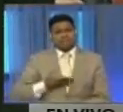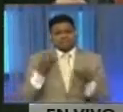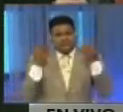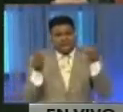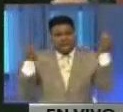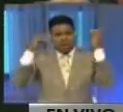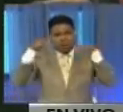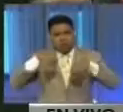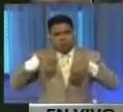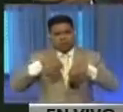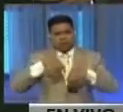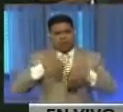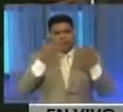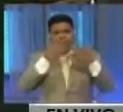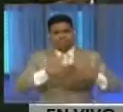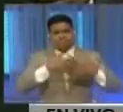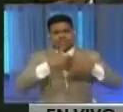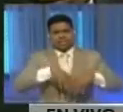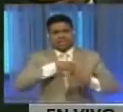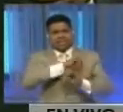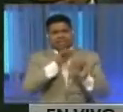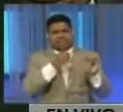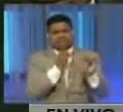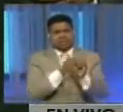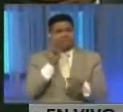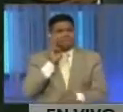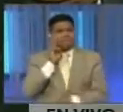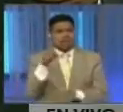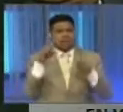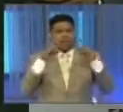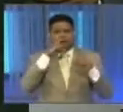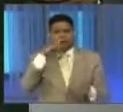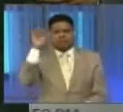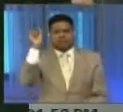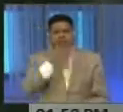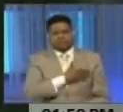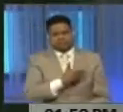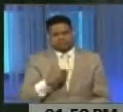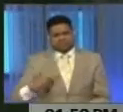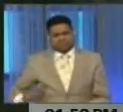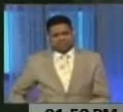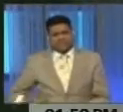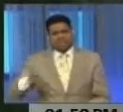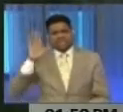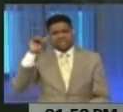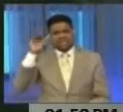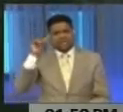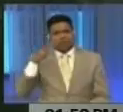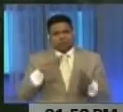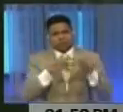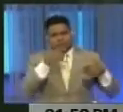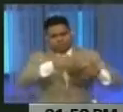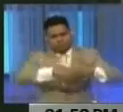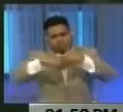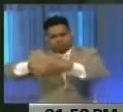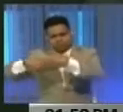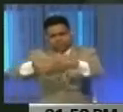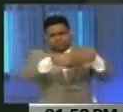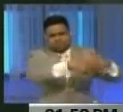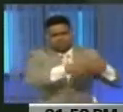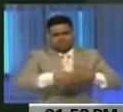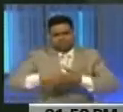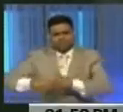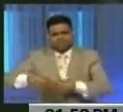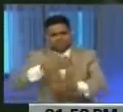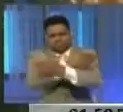empresas internacionales. Allí vemos en pantalla al mandatario nacional saludando a parte de los empresarios que participan en esta jornada de